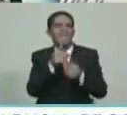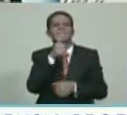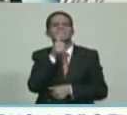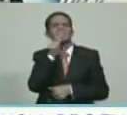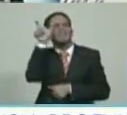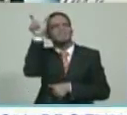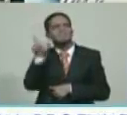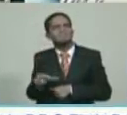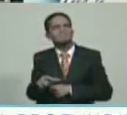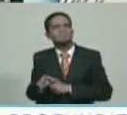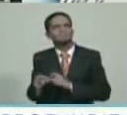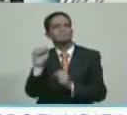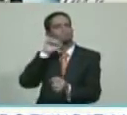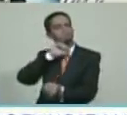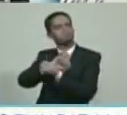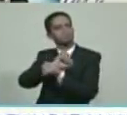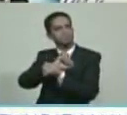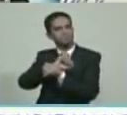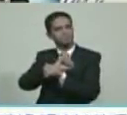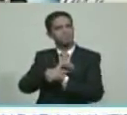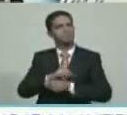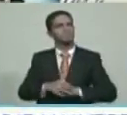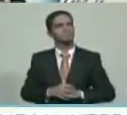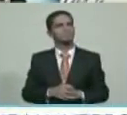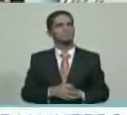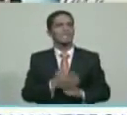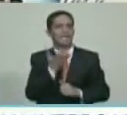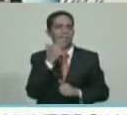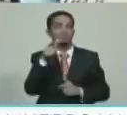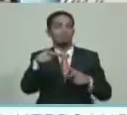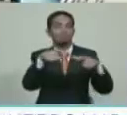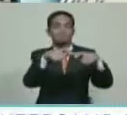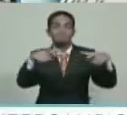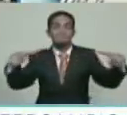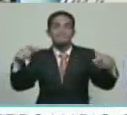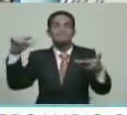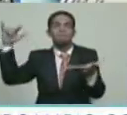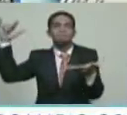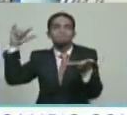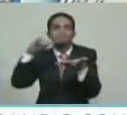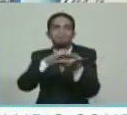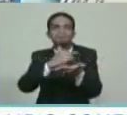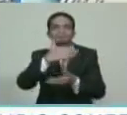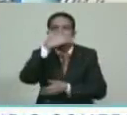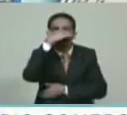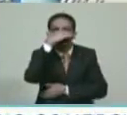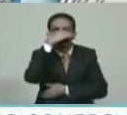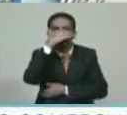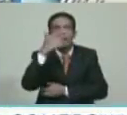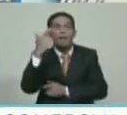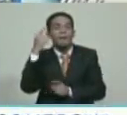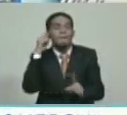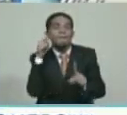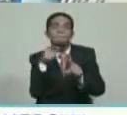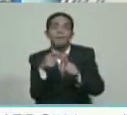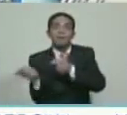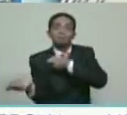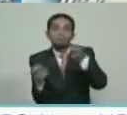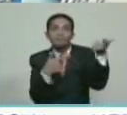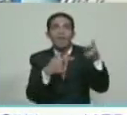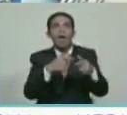aprehendidas. Por estos casos de las pistas ilegales y de los aviones ilegales usados para el tráfico de drogas,